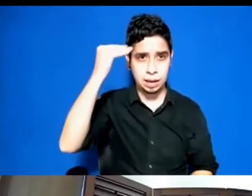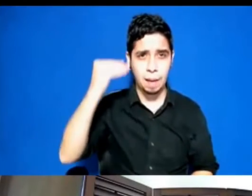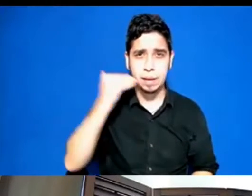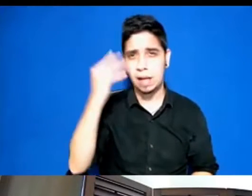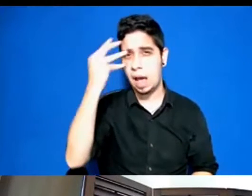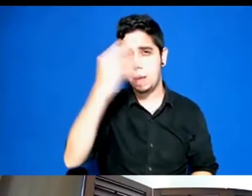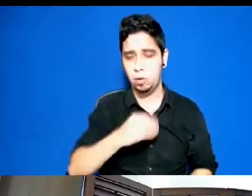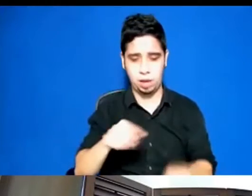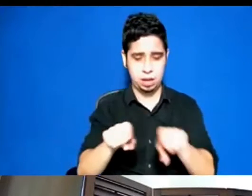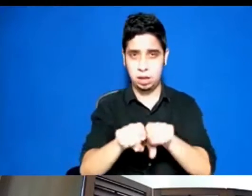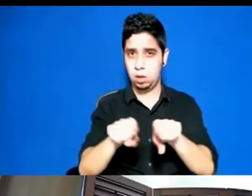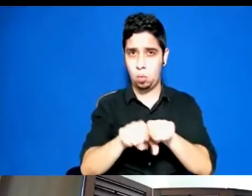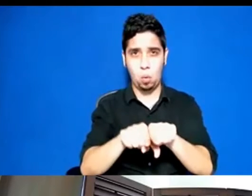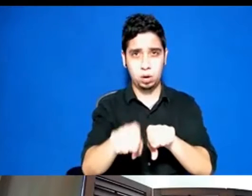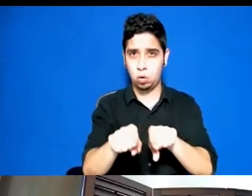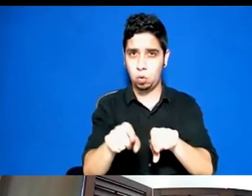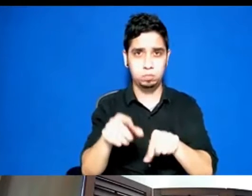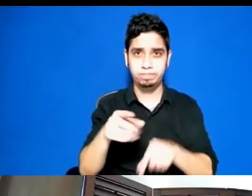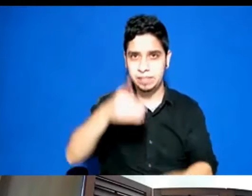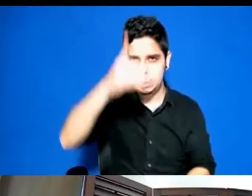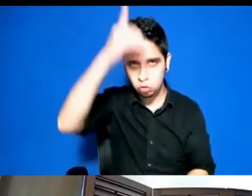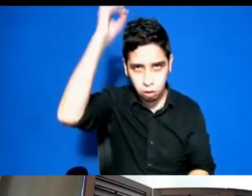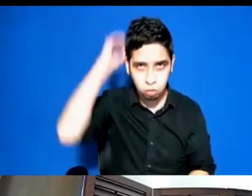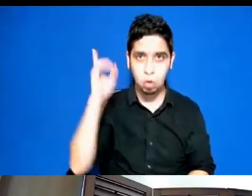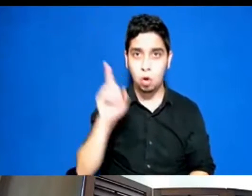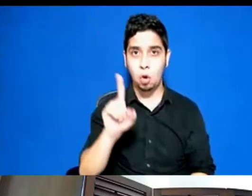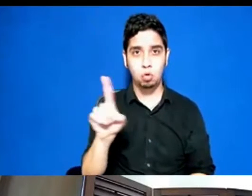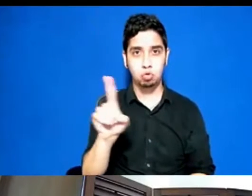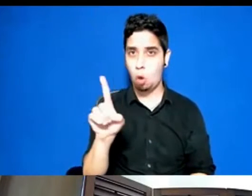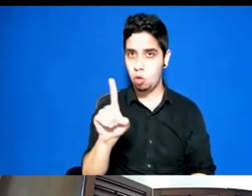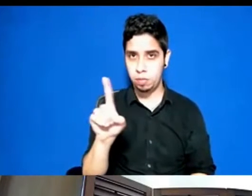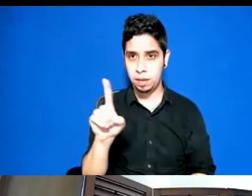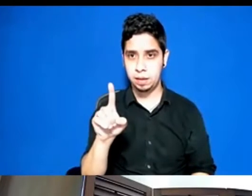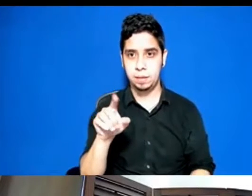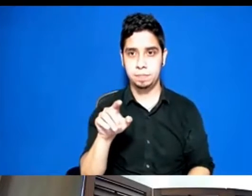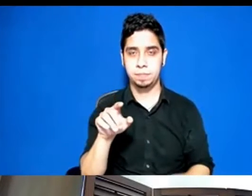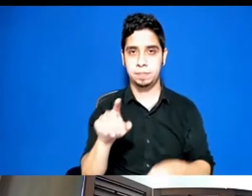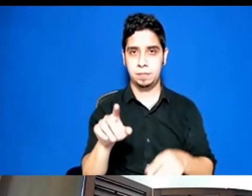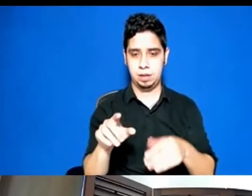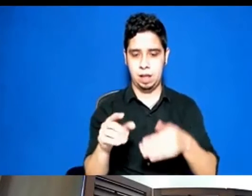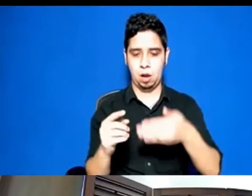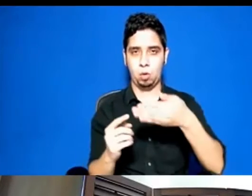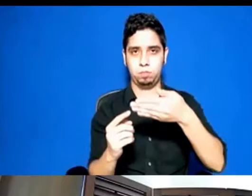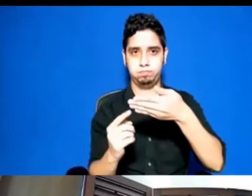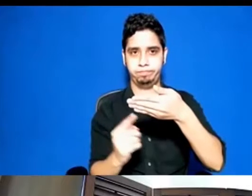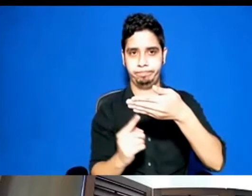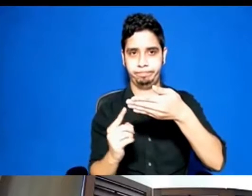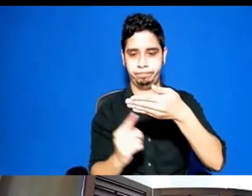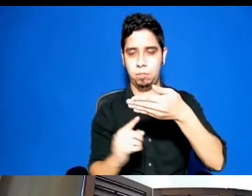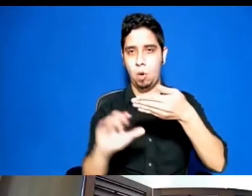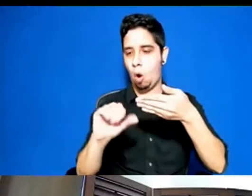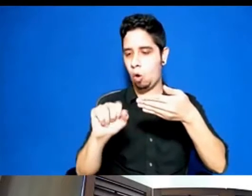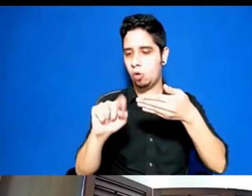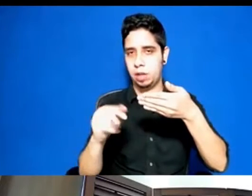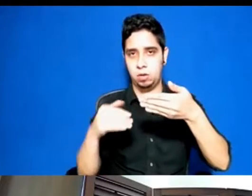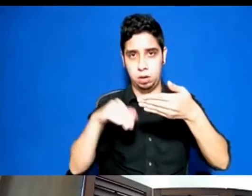dinosaurio, anida en las costas de varios de esos pueblos costeros,